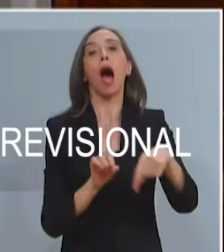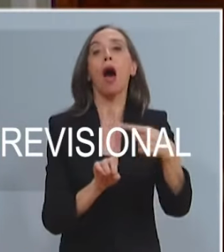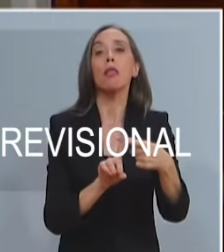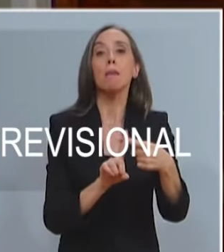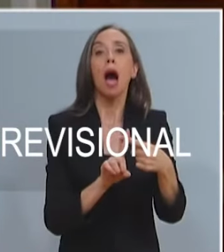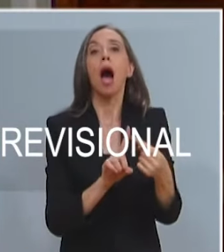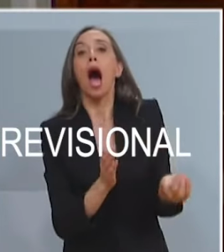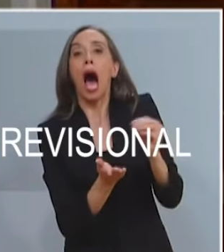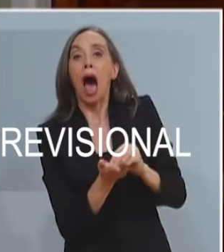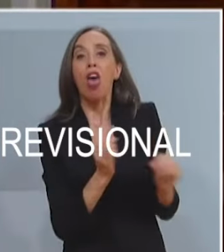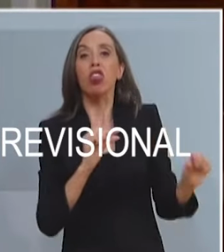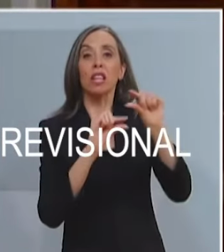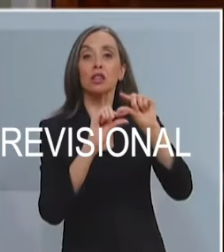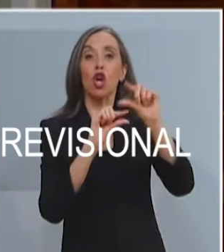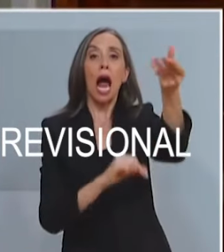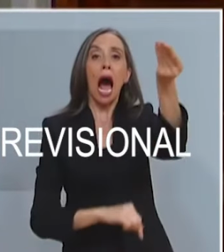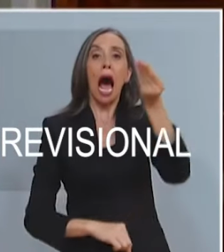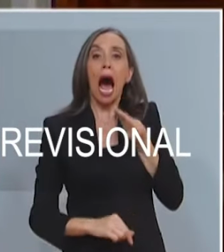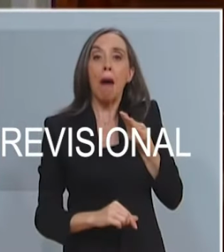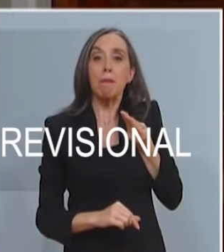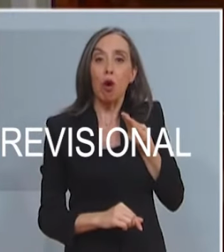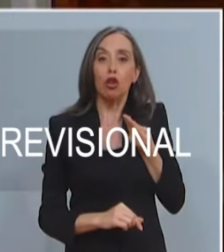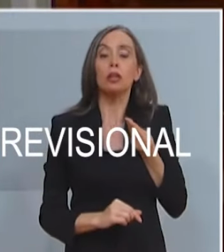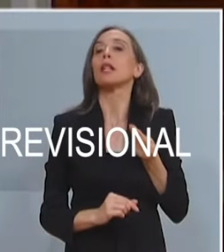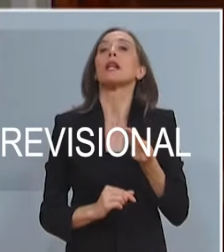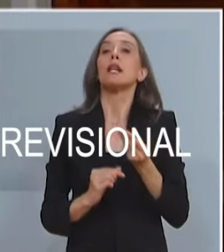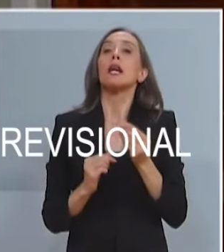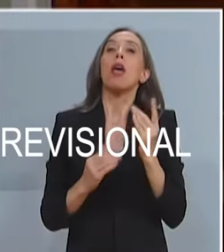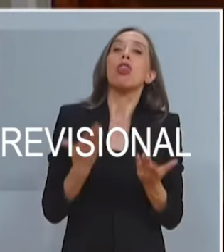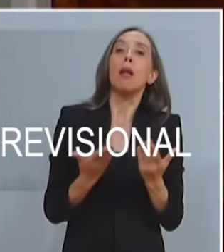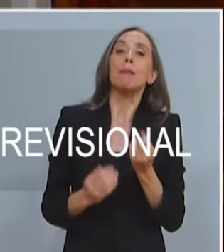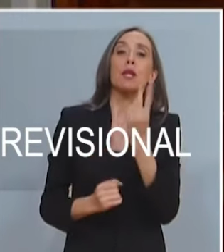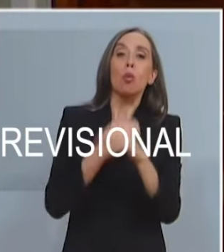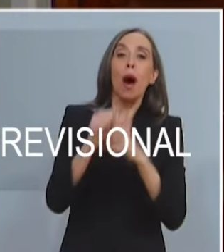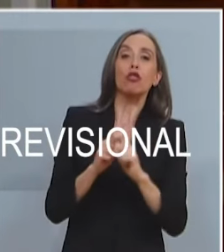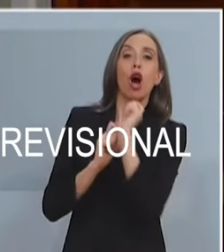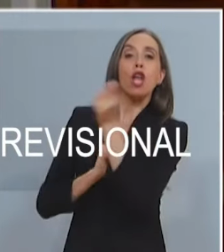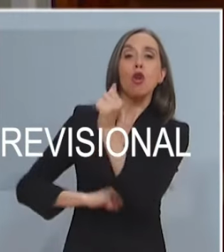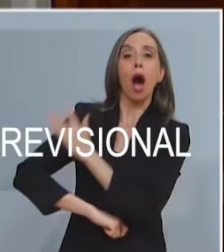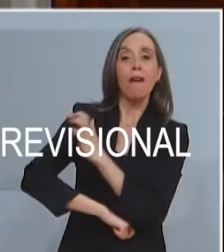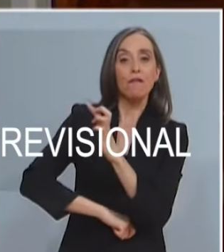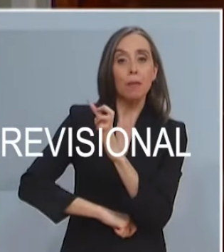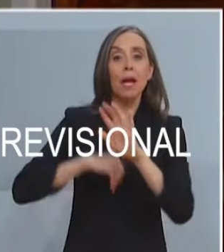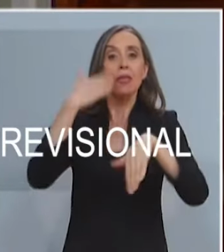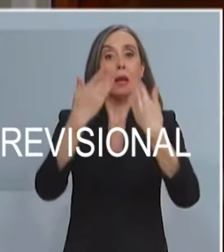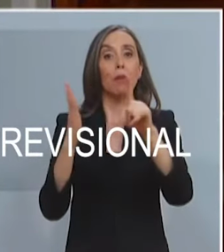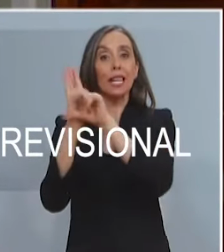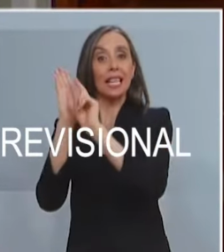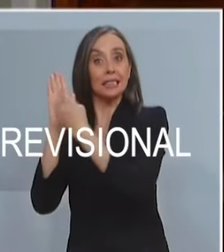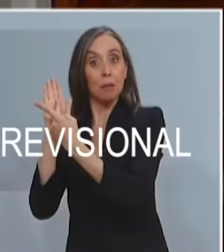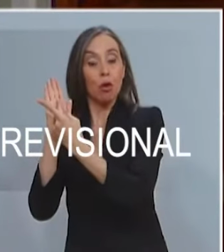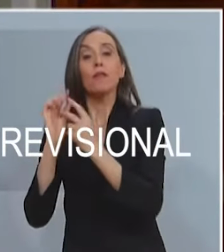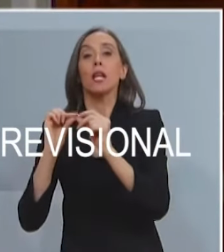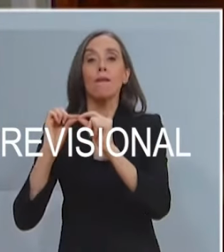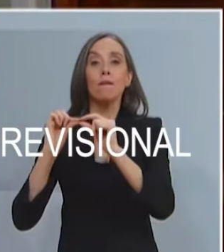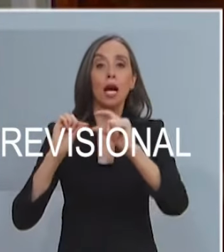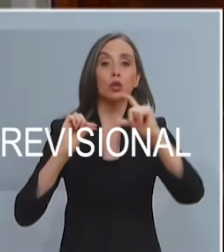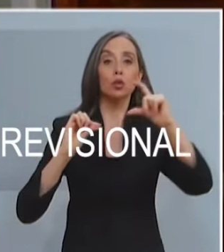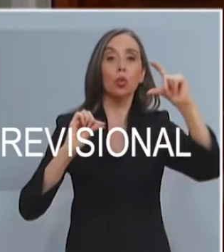adicional cuyo monto a ir creciendo con el número de años cotizados después de esta reforma de forma